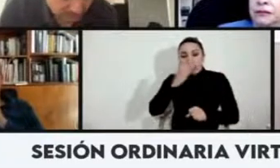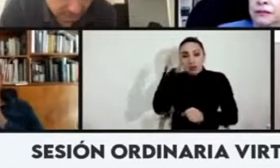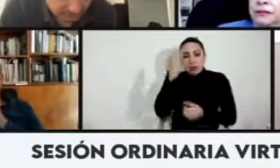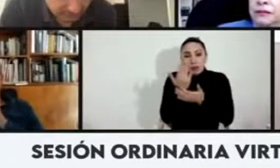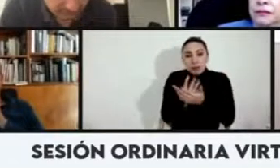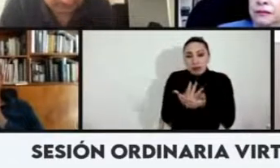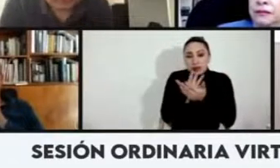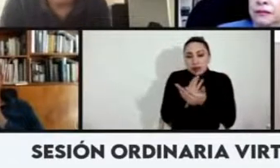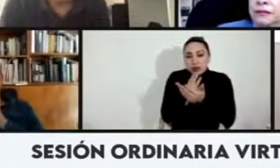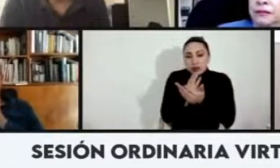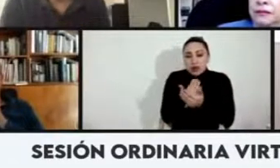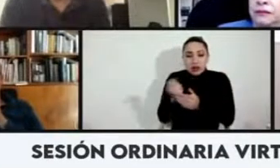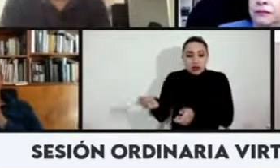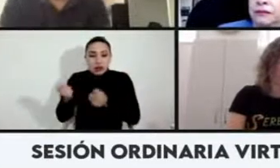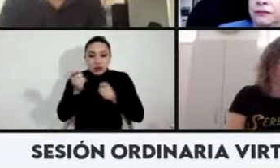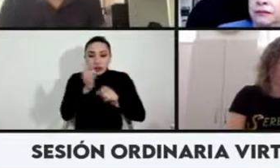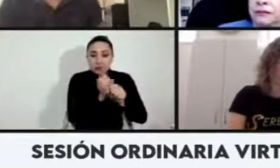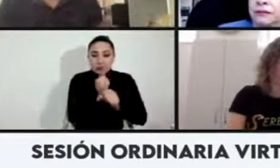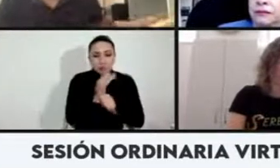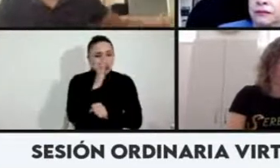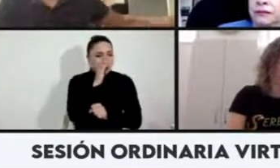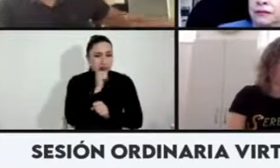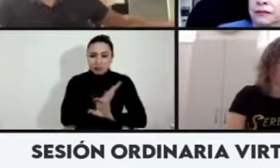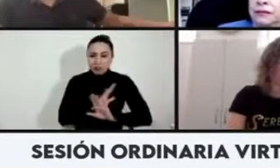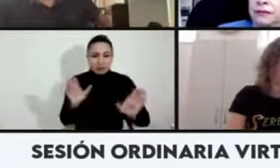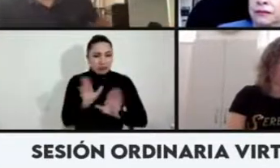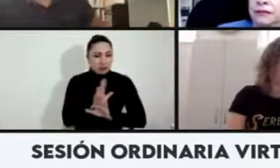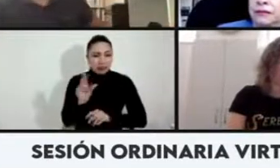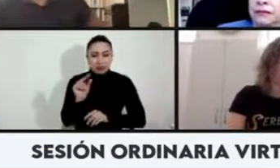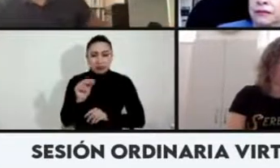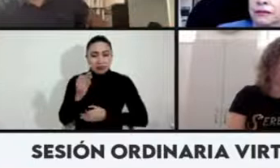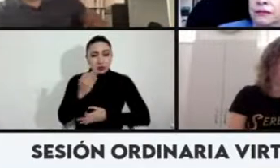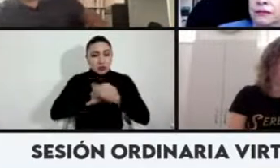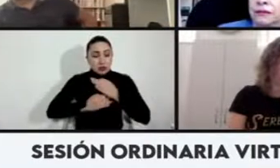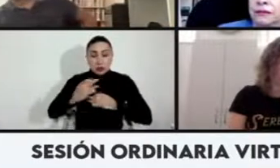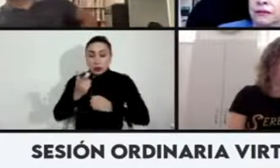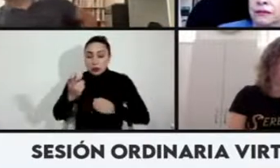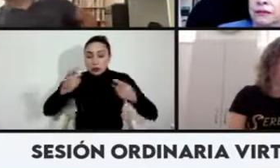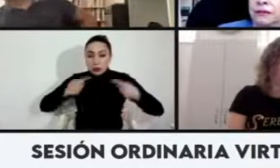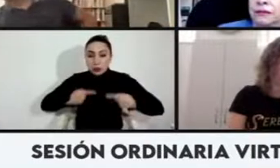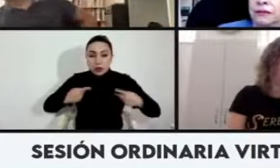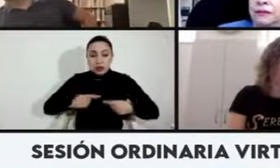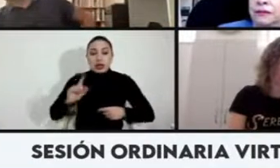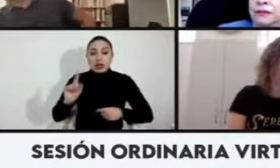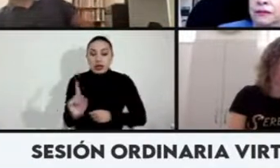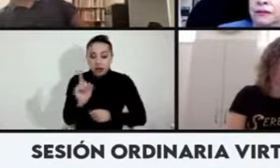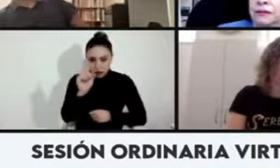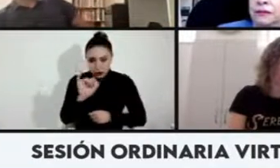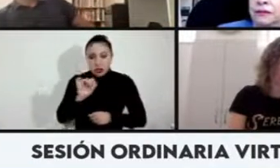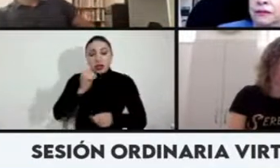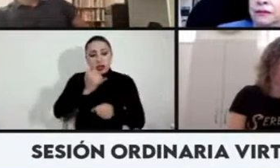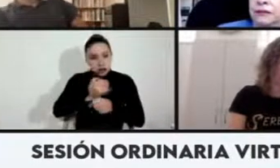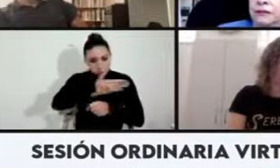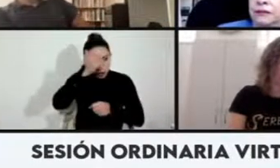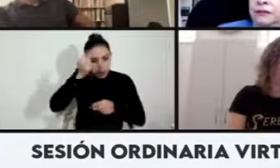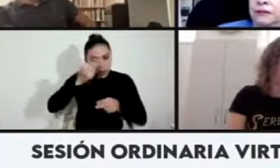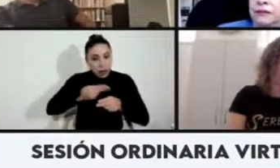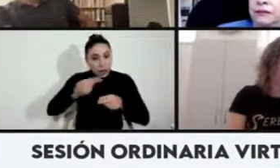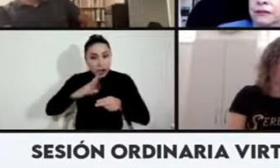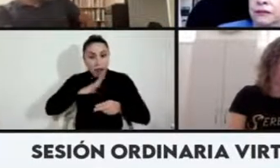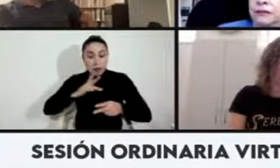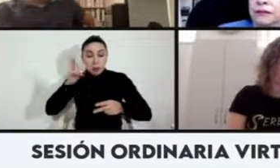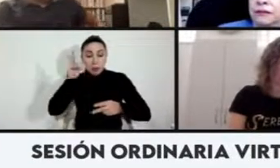prestar. Todo individuo es inocente hasta que se le demuestre lo contrario. No le